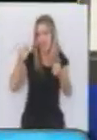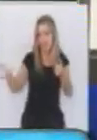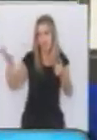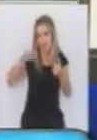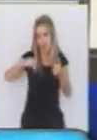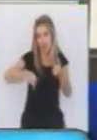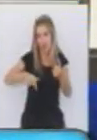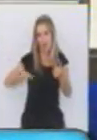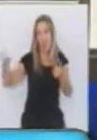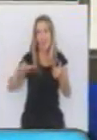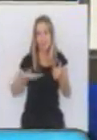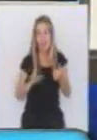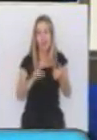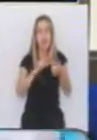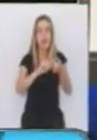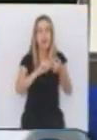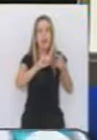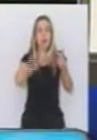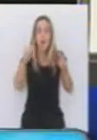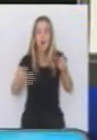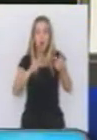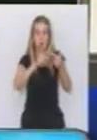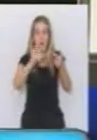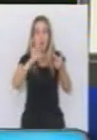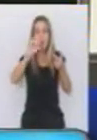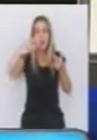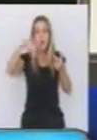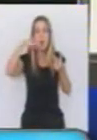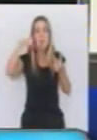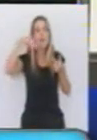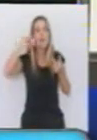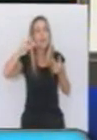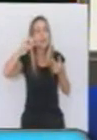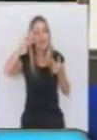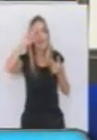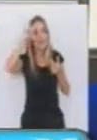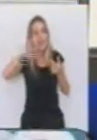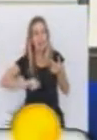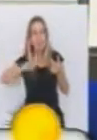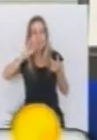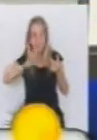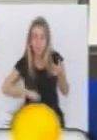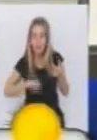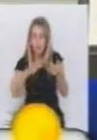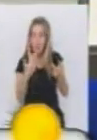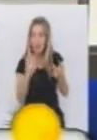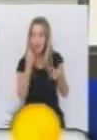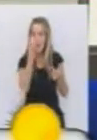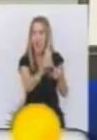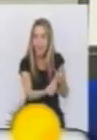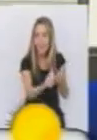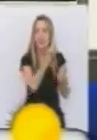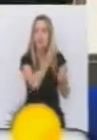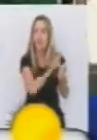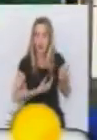lo pusimos de 4, porque raspa Julián, ¿no? Que tiene, que es amigo del Papa, es amigo del campo, fue ministro de Agricultura. Tiene bajo perfil